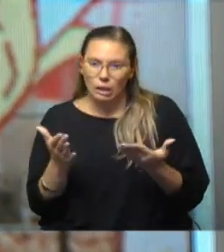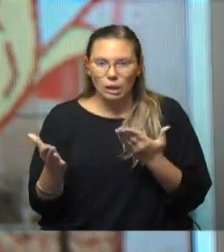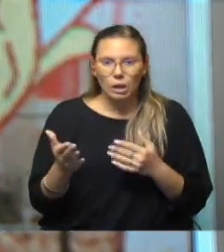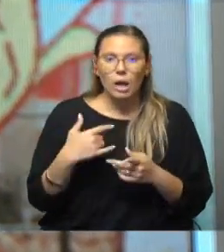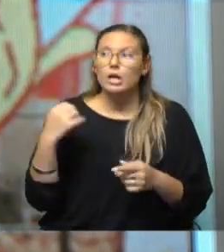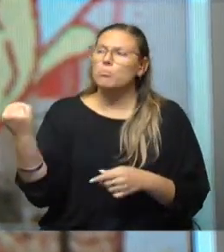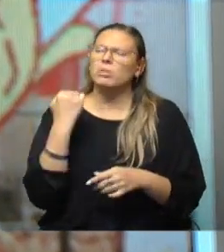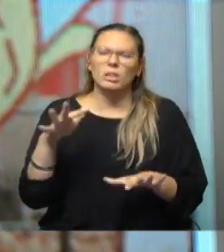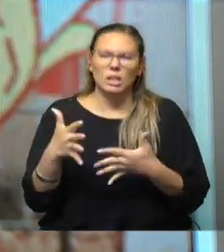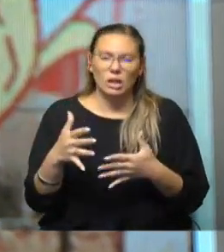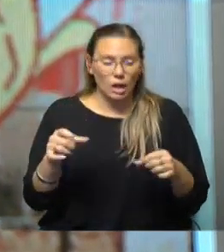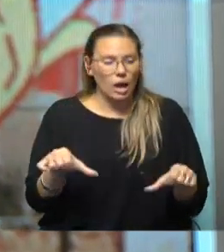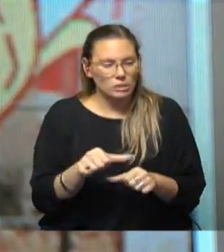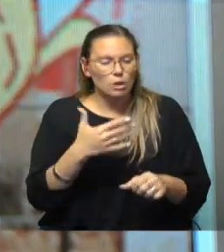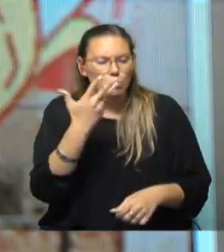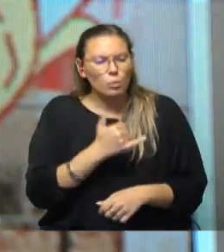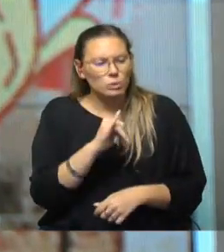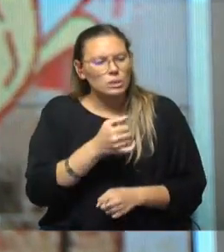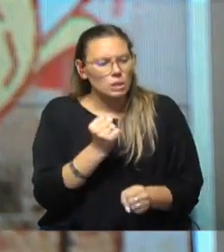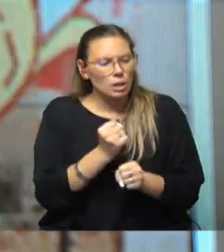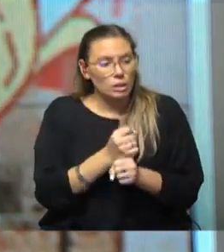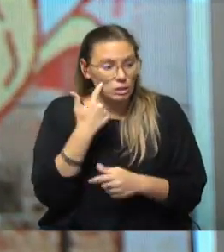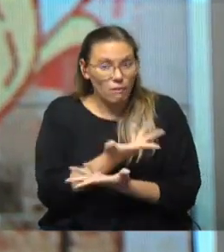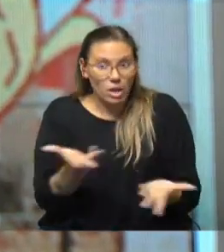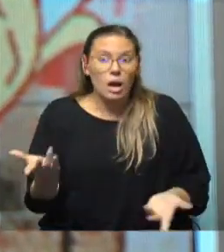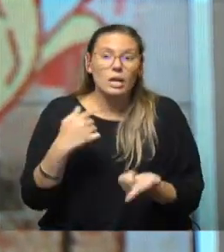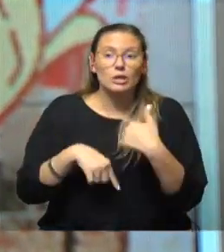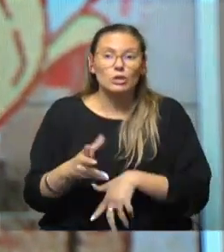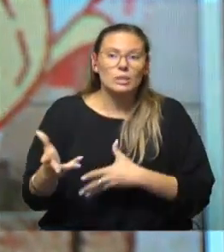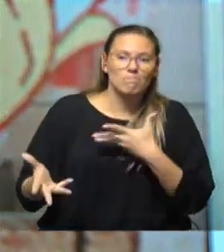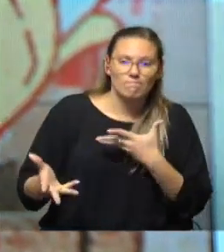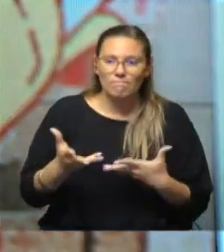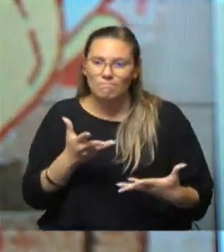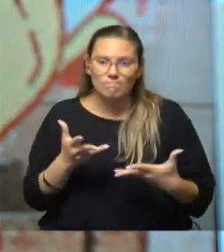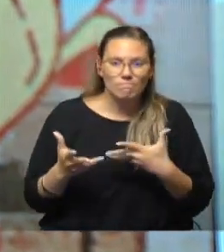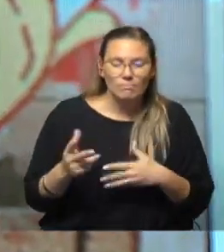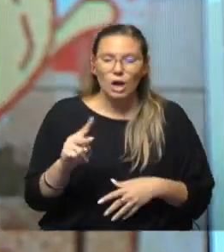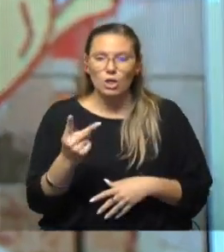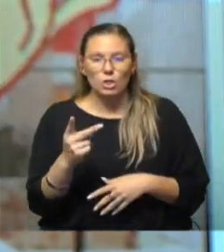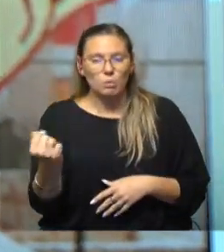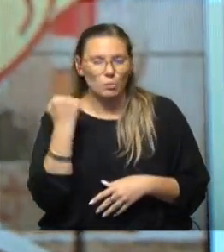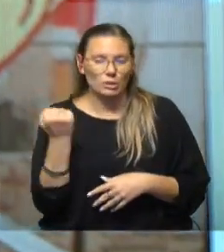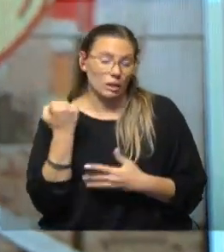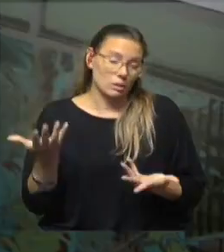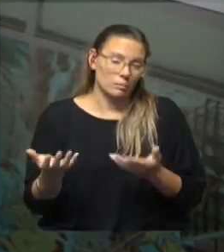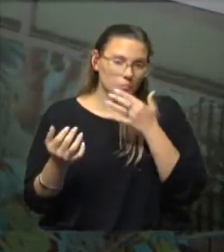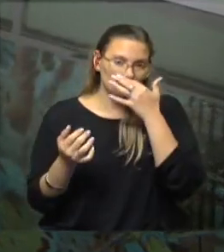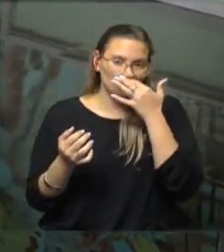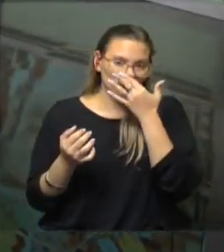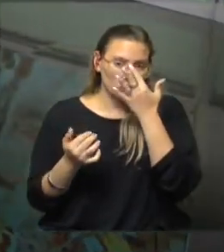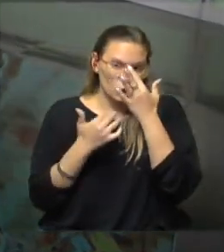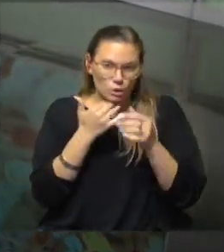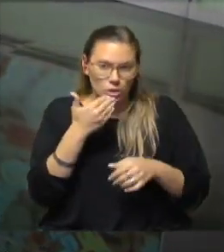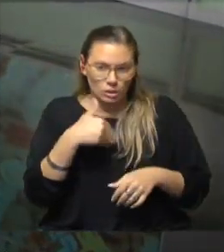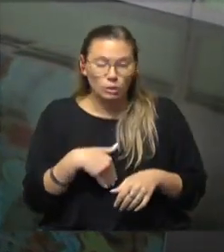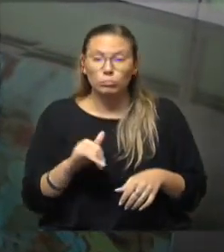qué es lo importante, hacer lo que te gusta, bien, y que eso también se vea. Entonces, digamos, es, las dos cosas son importantes, ¿no? Claro. No sé si se entendió.